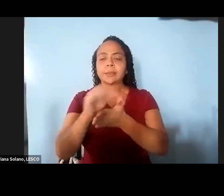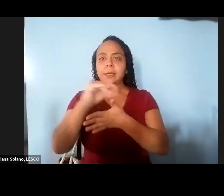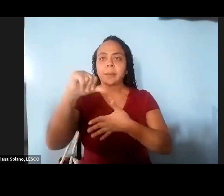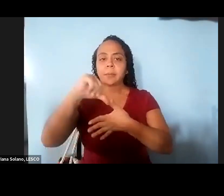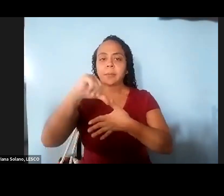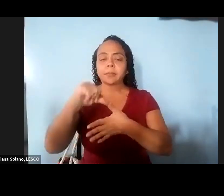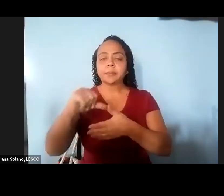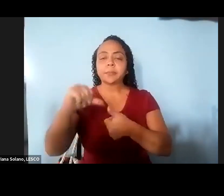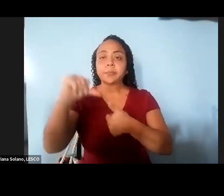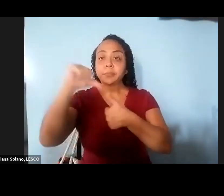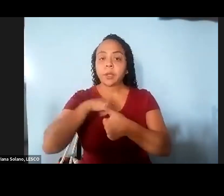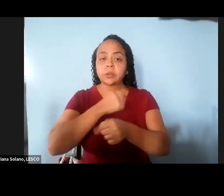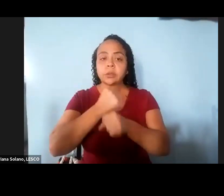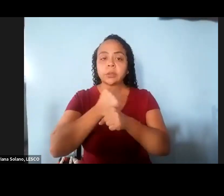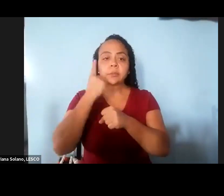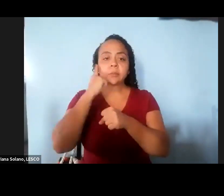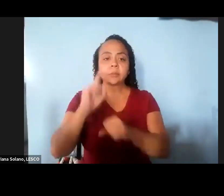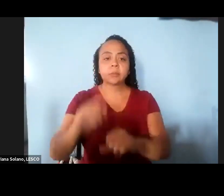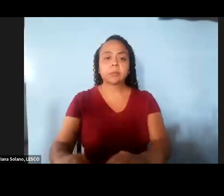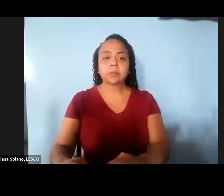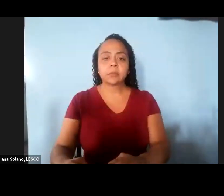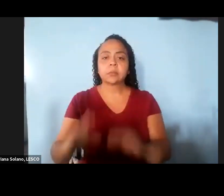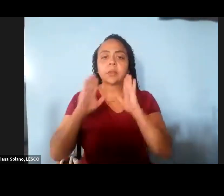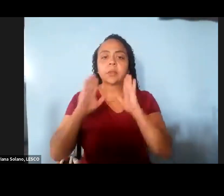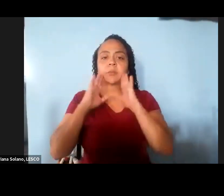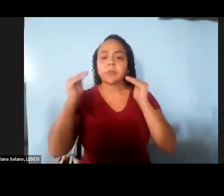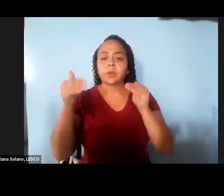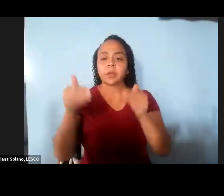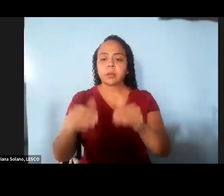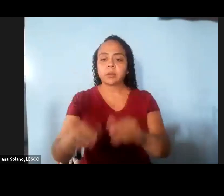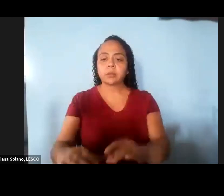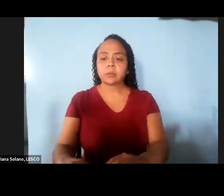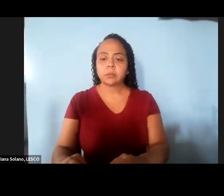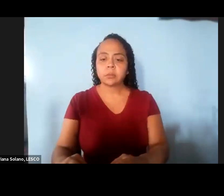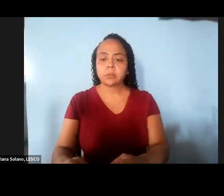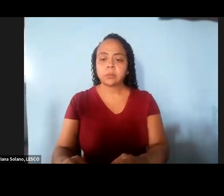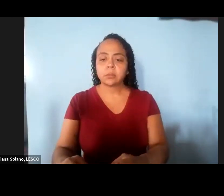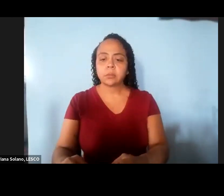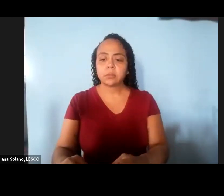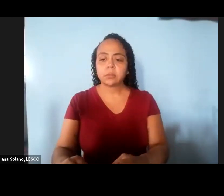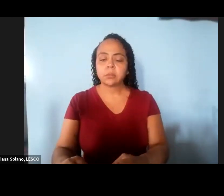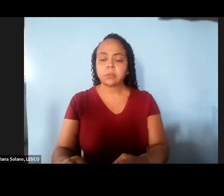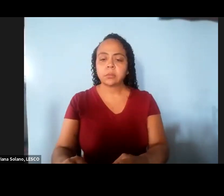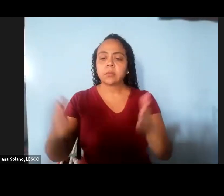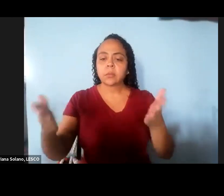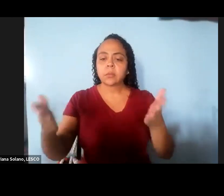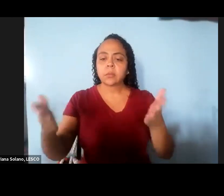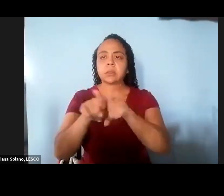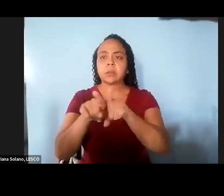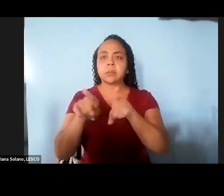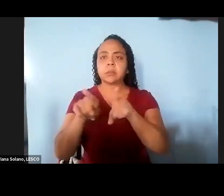la gestión integral de riesgo enfocado al sector empresarial y impulsar también estrategias efectivas